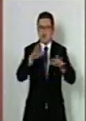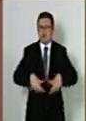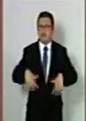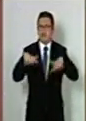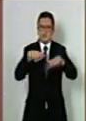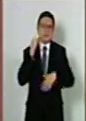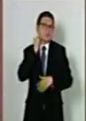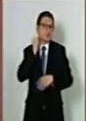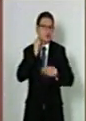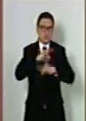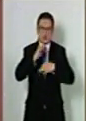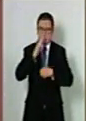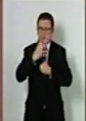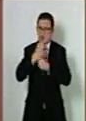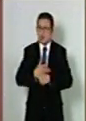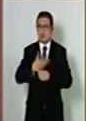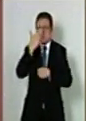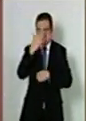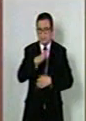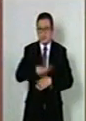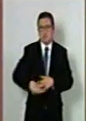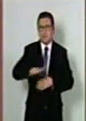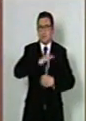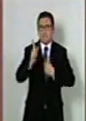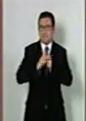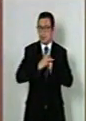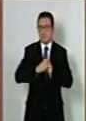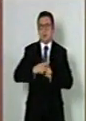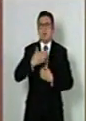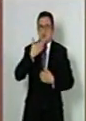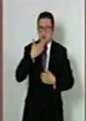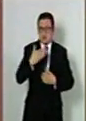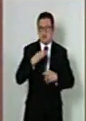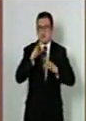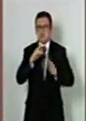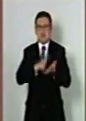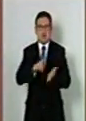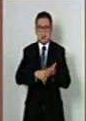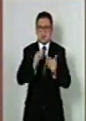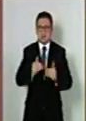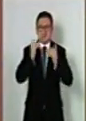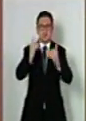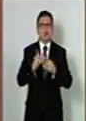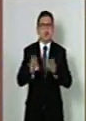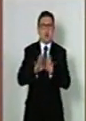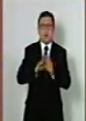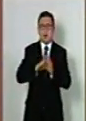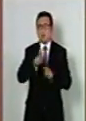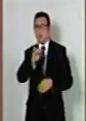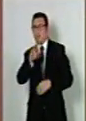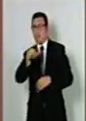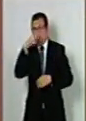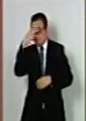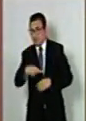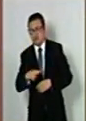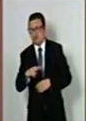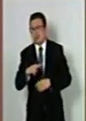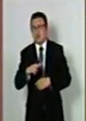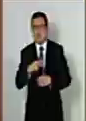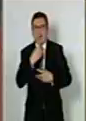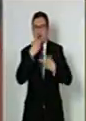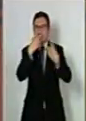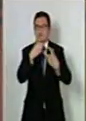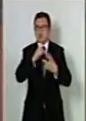responsabilidad de exaltar los valores patrios, no con un viva México. Tiene que hacerlo demostrando la capacidad que